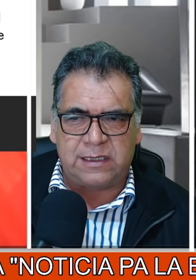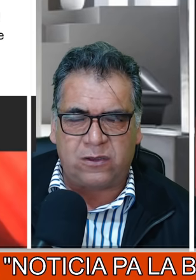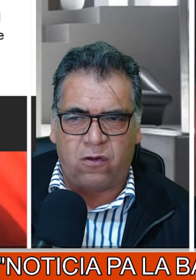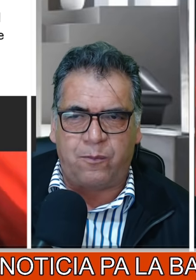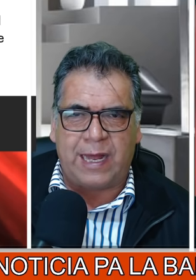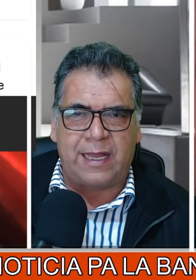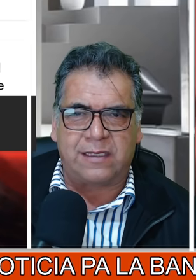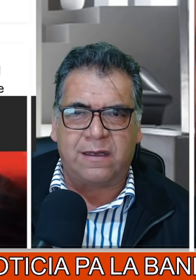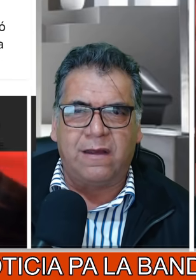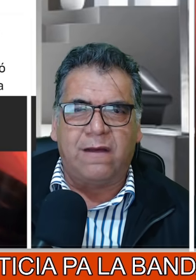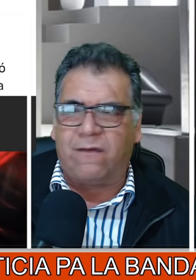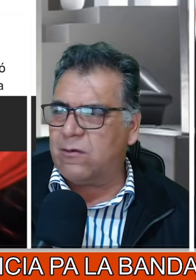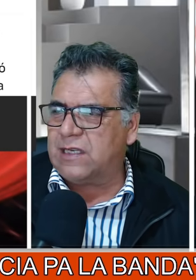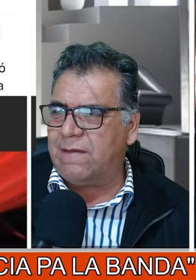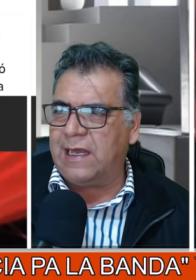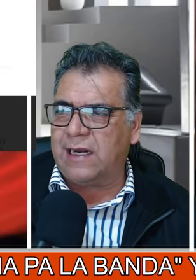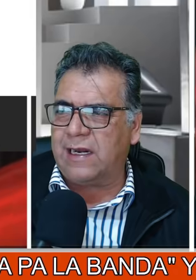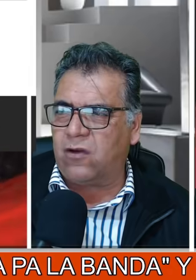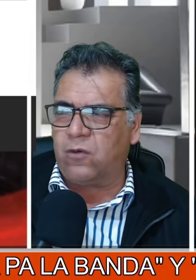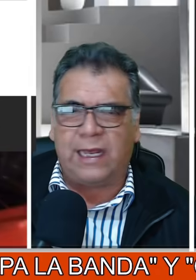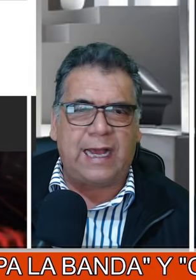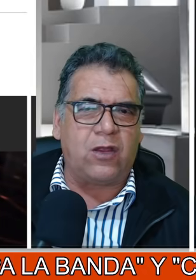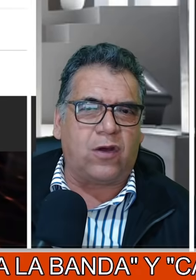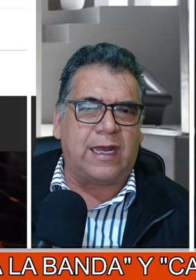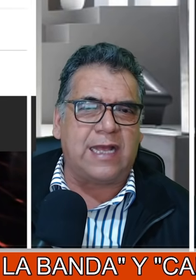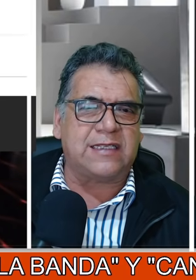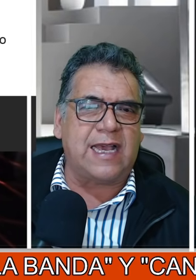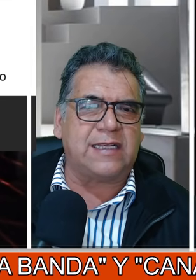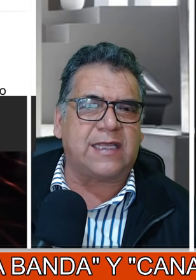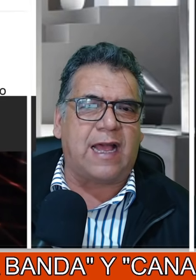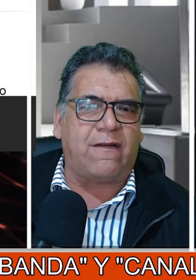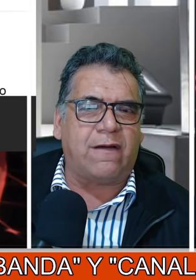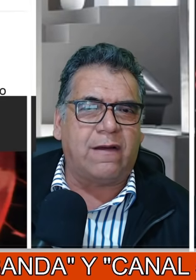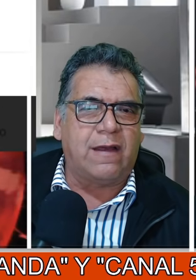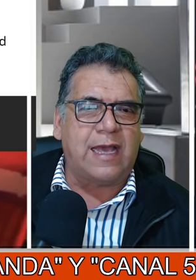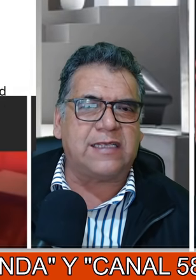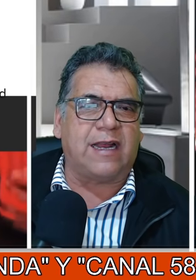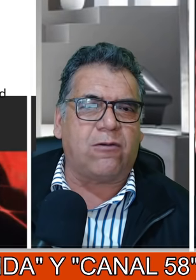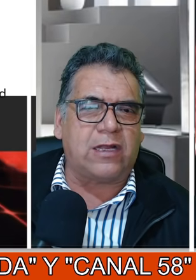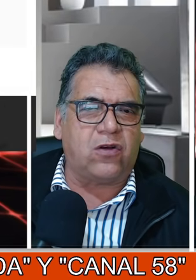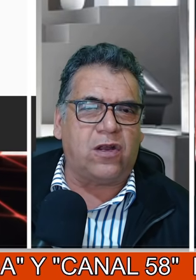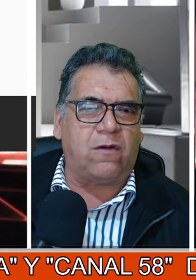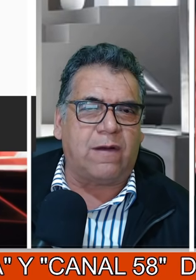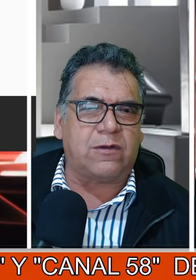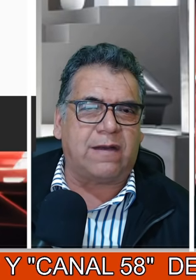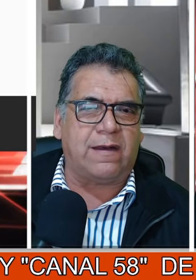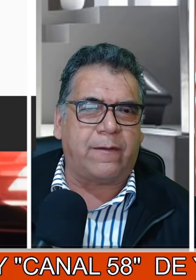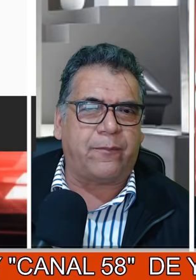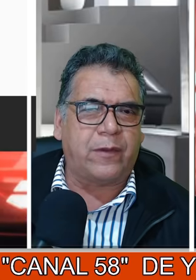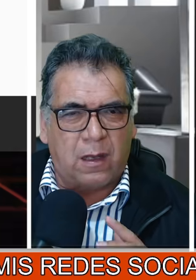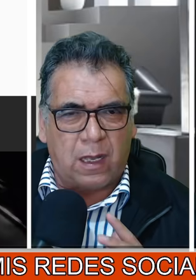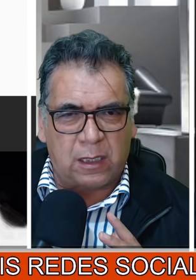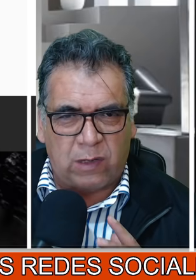vacunas compradas. Vamos a ver el comunicado que lanza este laboratorio. Vamos a